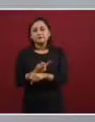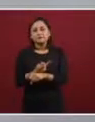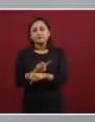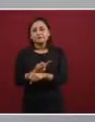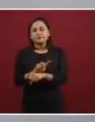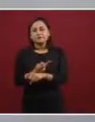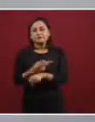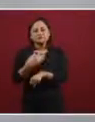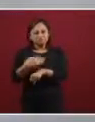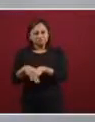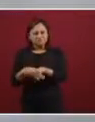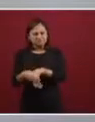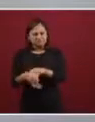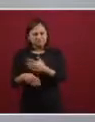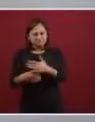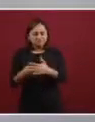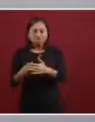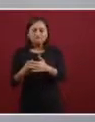transitorias,